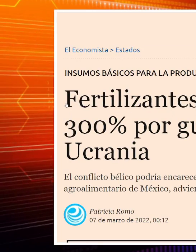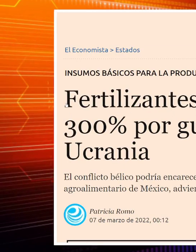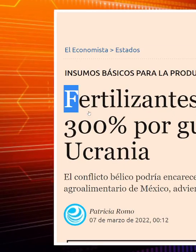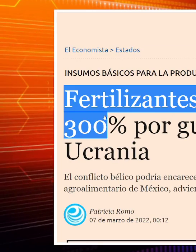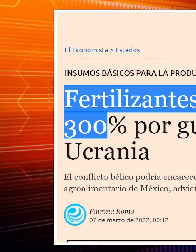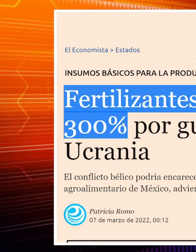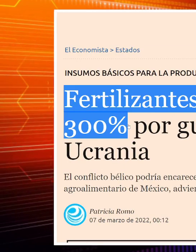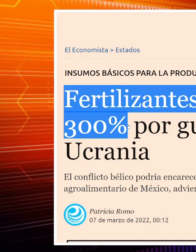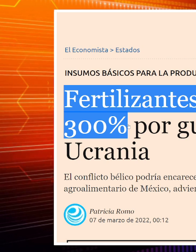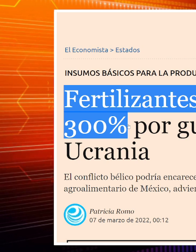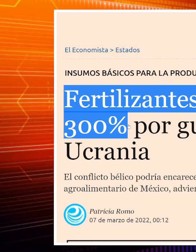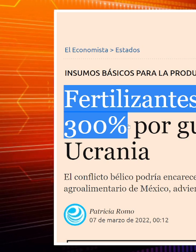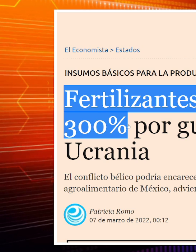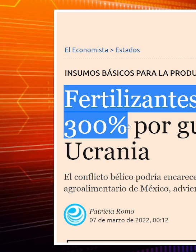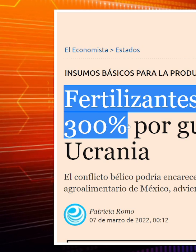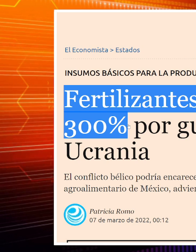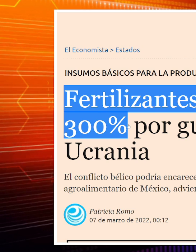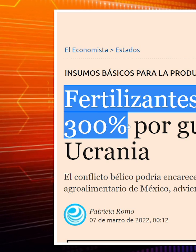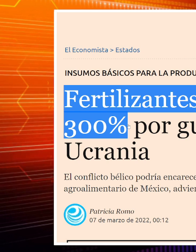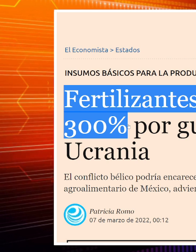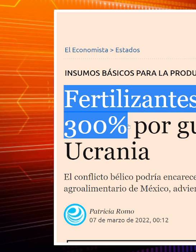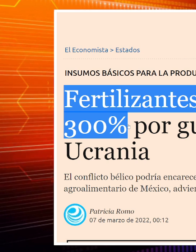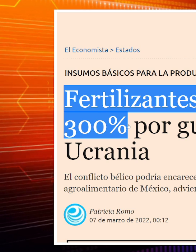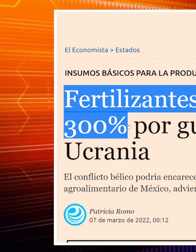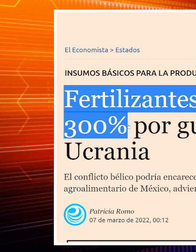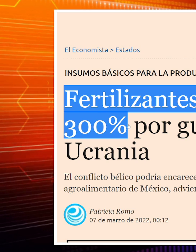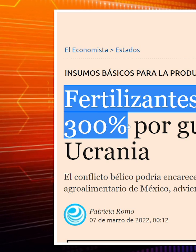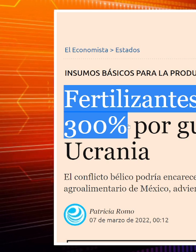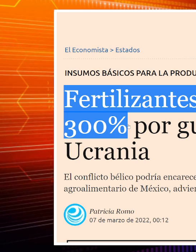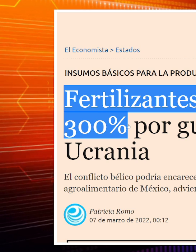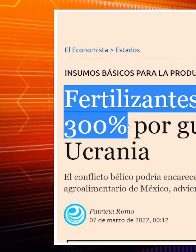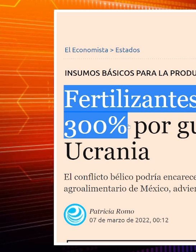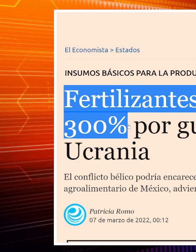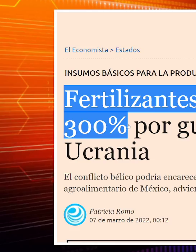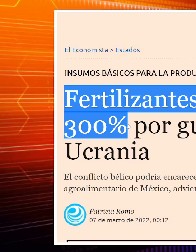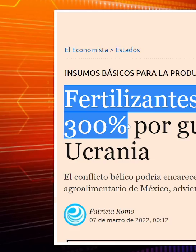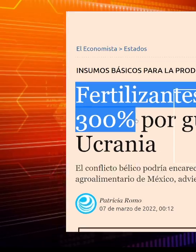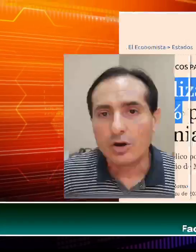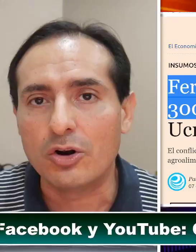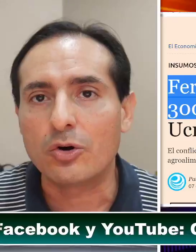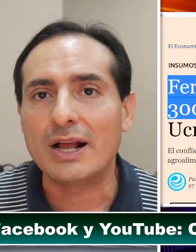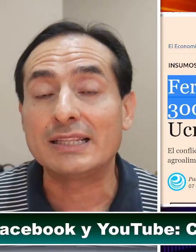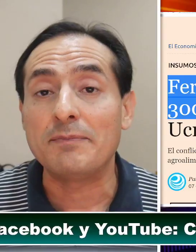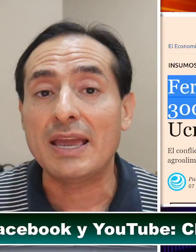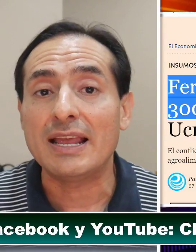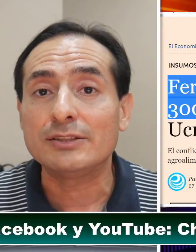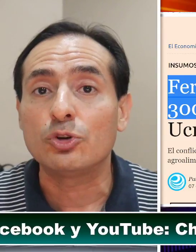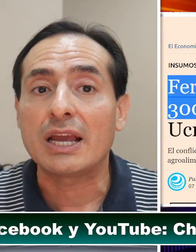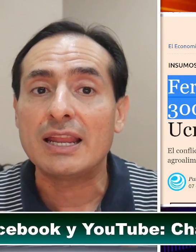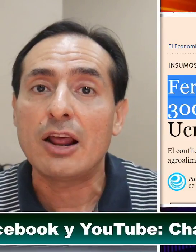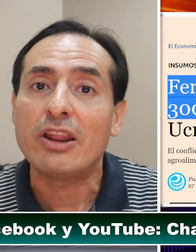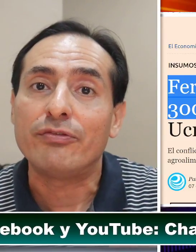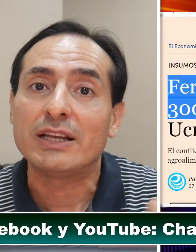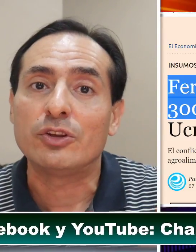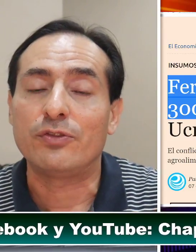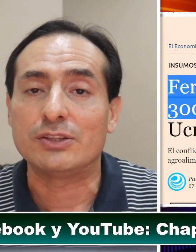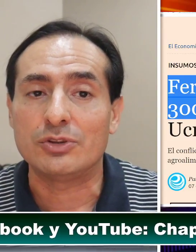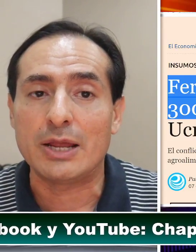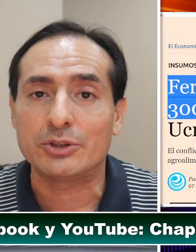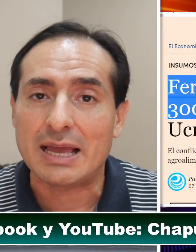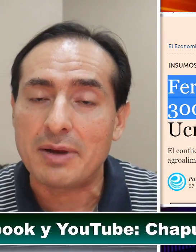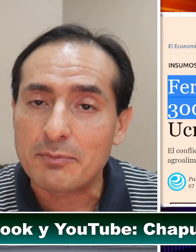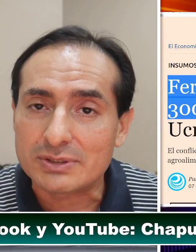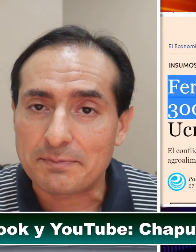que en estos últimos días ha subido ya hasta en un 300% también esto genera un efecto